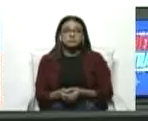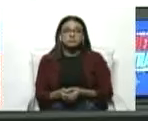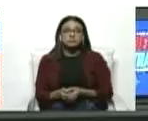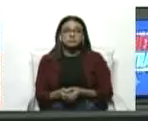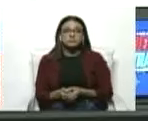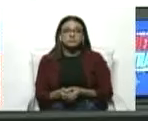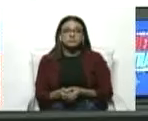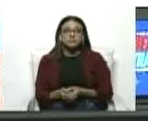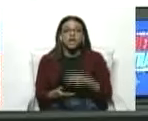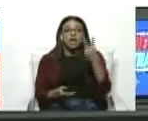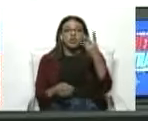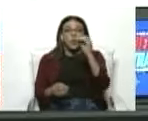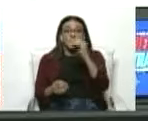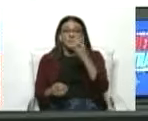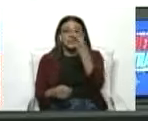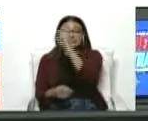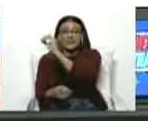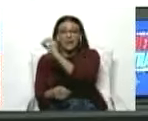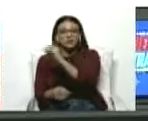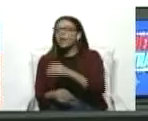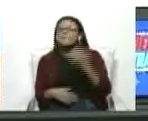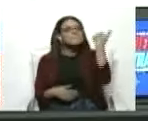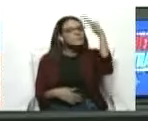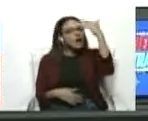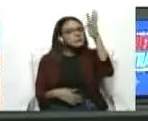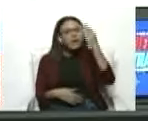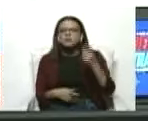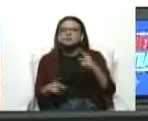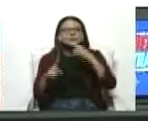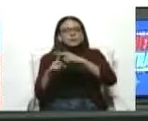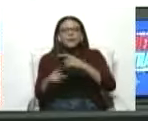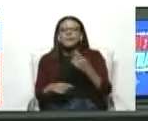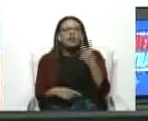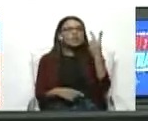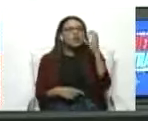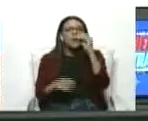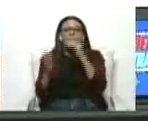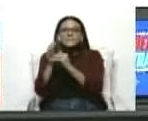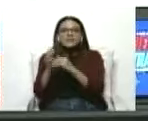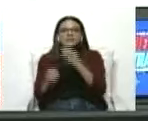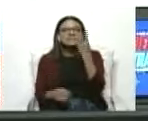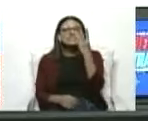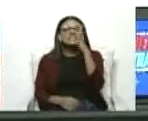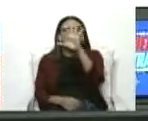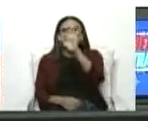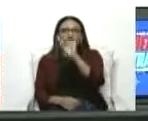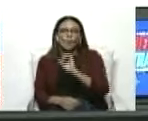del 2030. En el año 2050